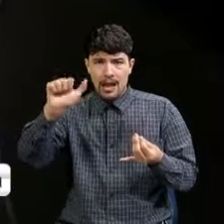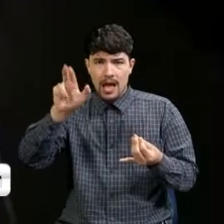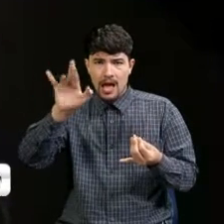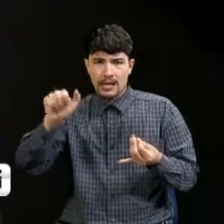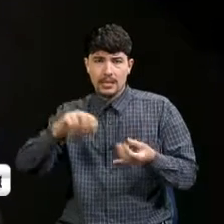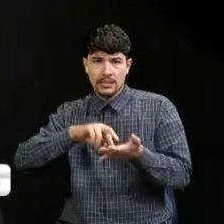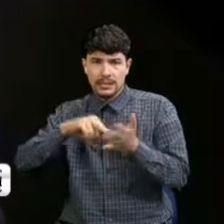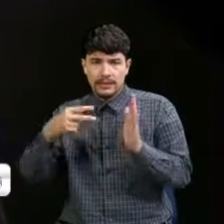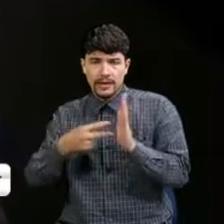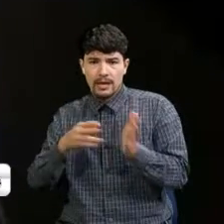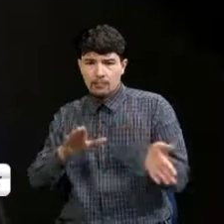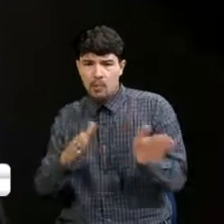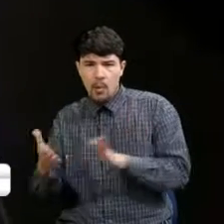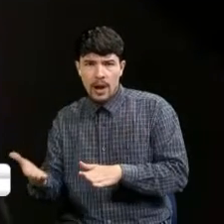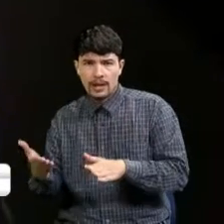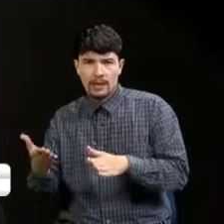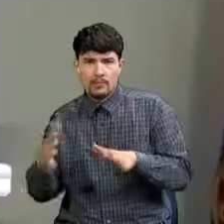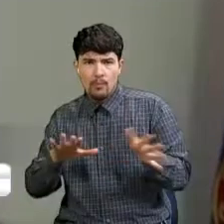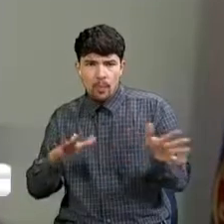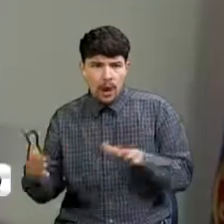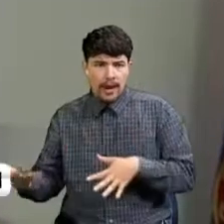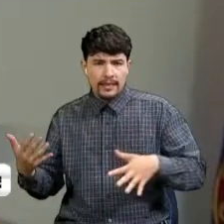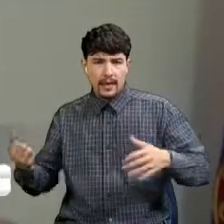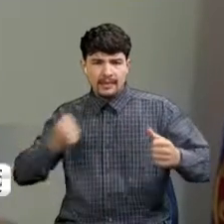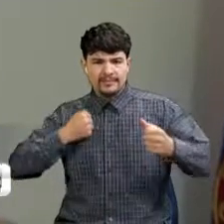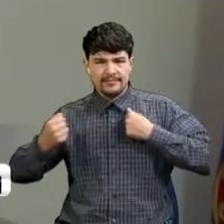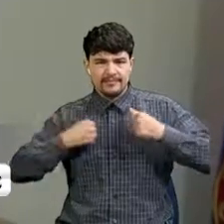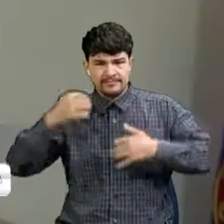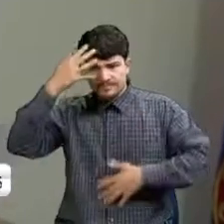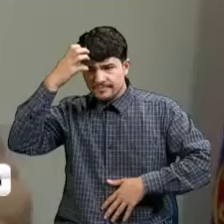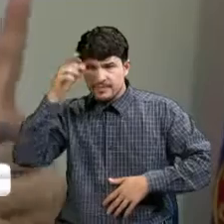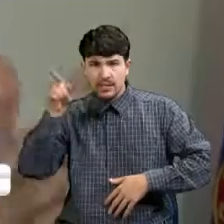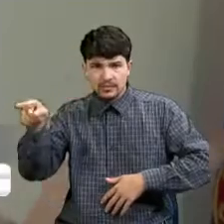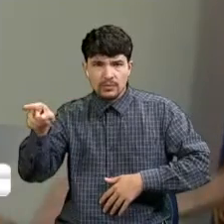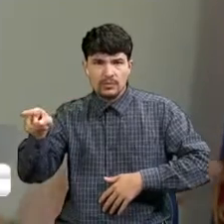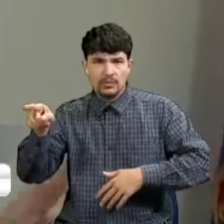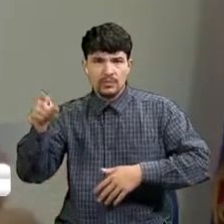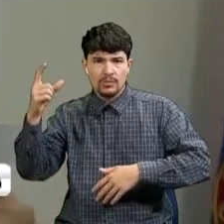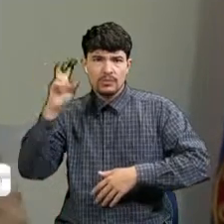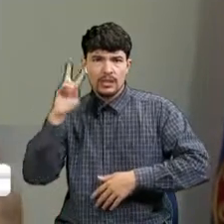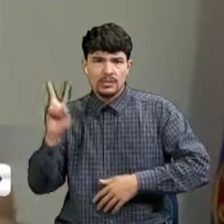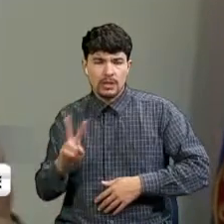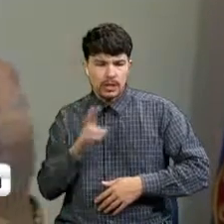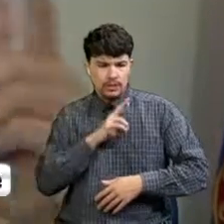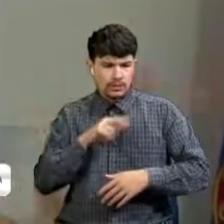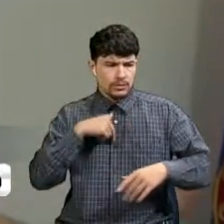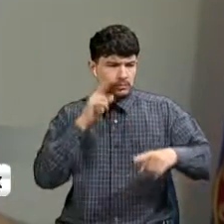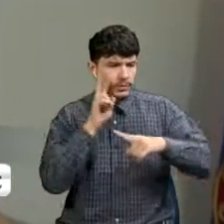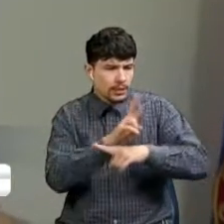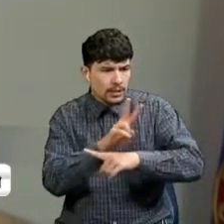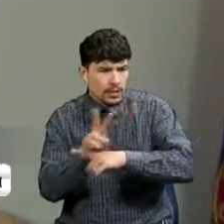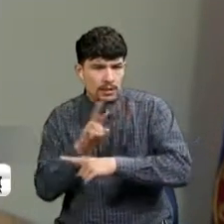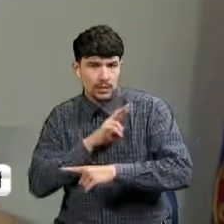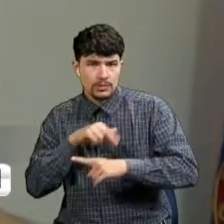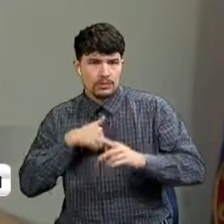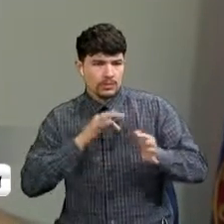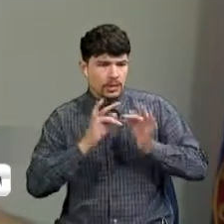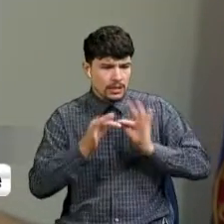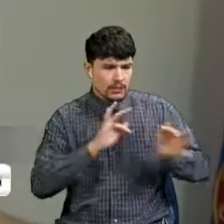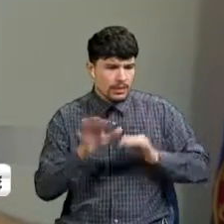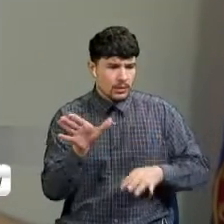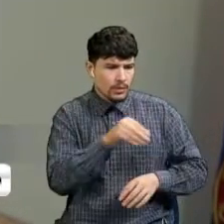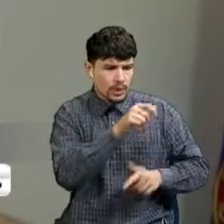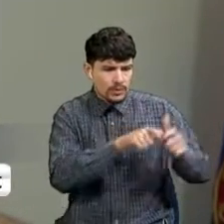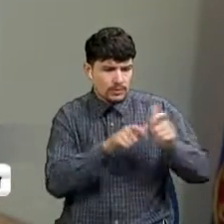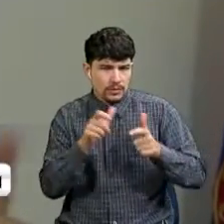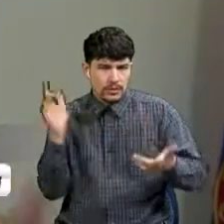muerte de primates en el Catatumbo. No hemos tenido muerte de monos, hemos estado vigilantes, estamos haciendo tratamiento de los pacientes que